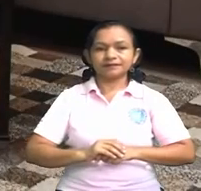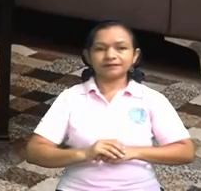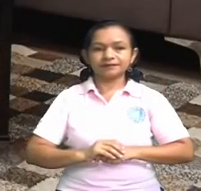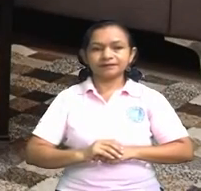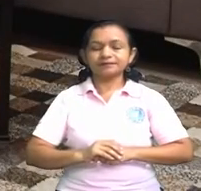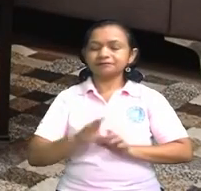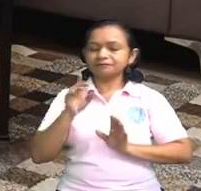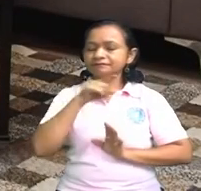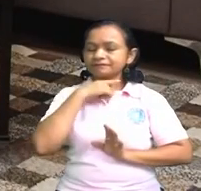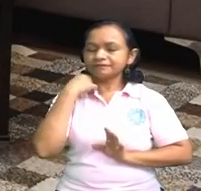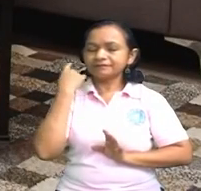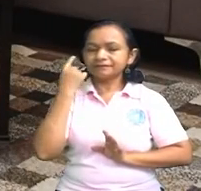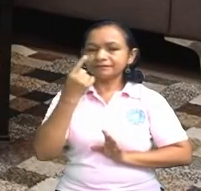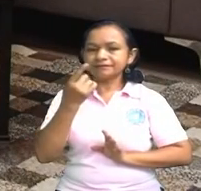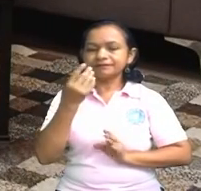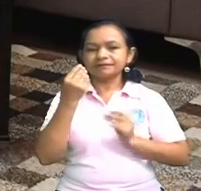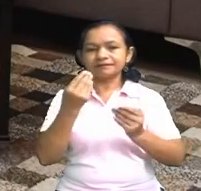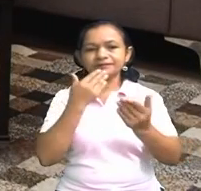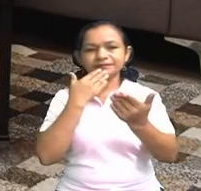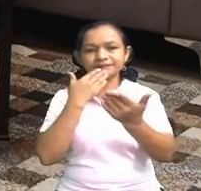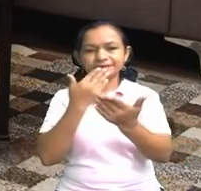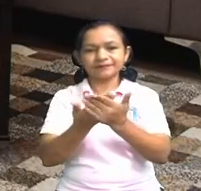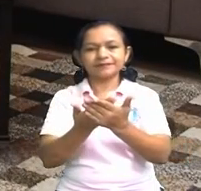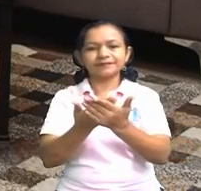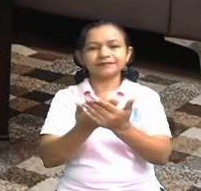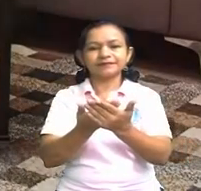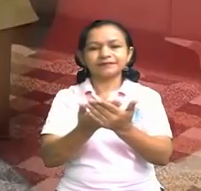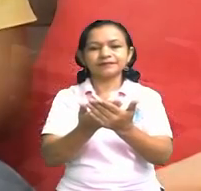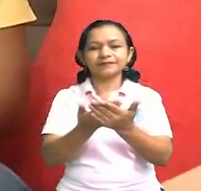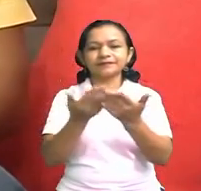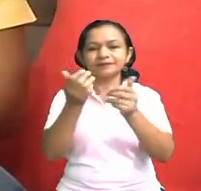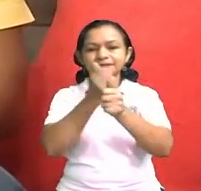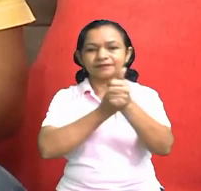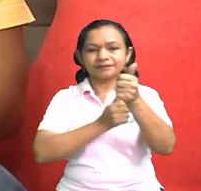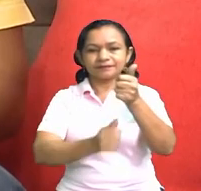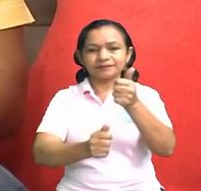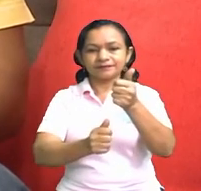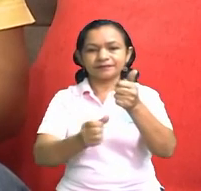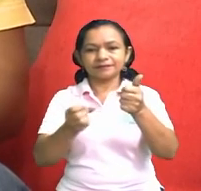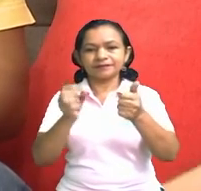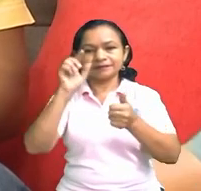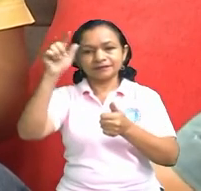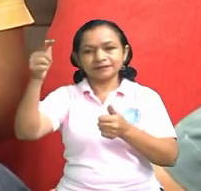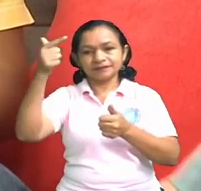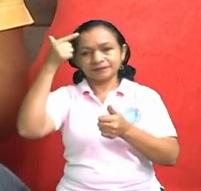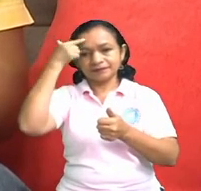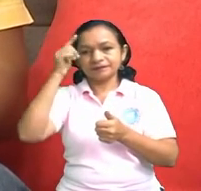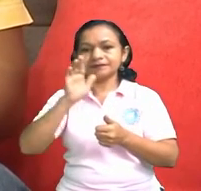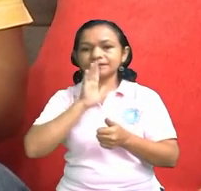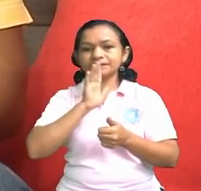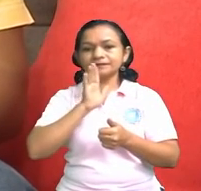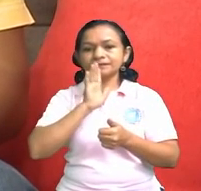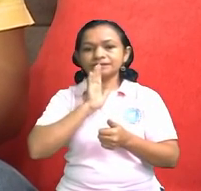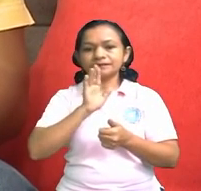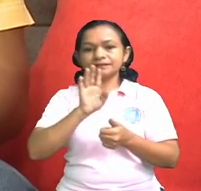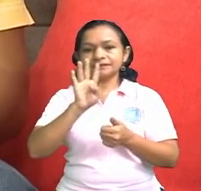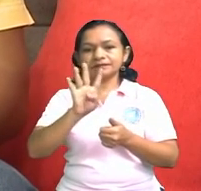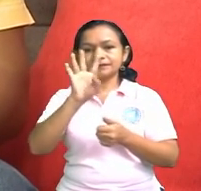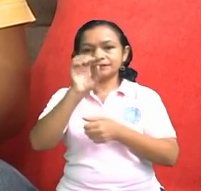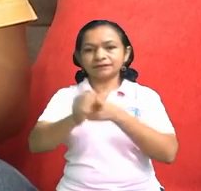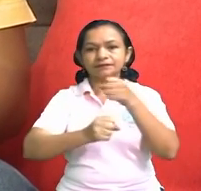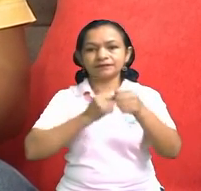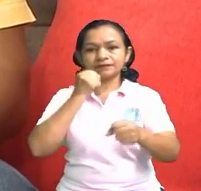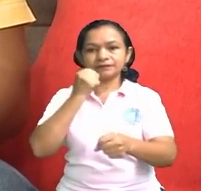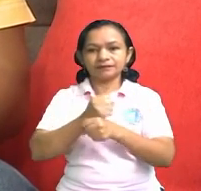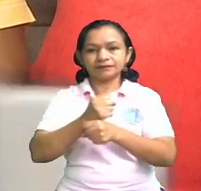Y la credibilidad, sin duda alguna. Muchísimas gracias, compañero Luis. Bueno, viceministro de Gobernación, conversábamos con él sobre el 40